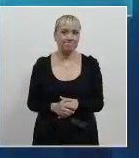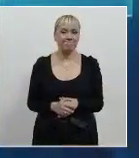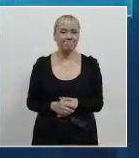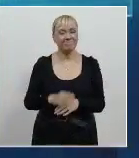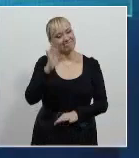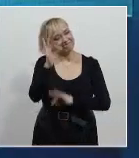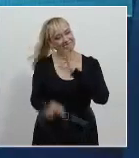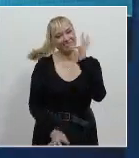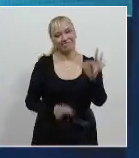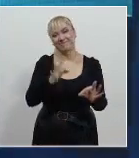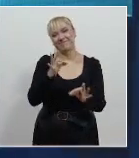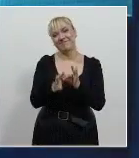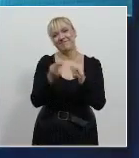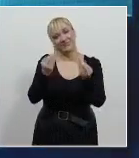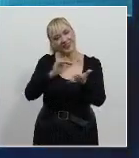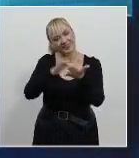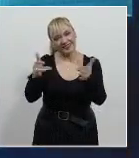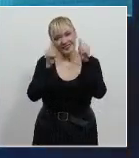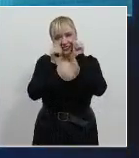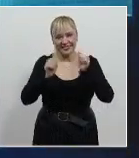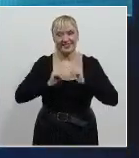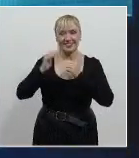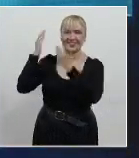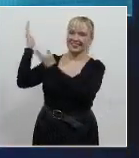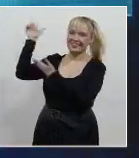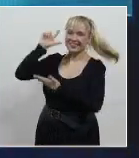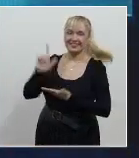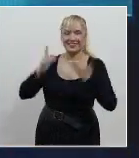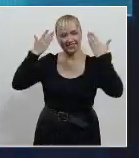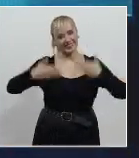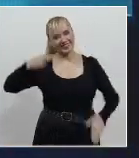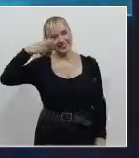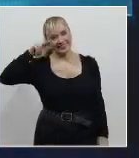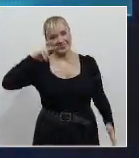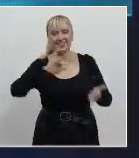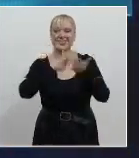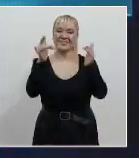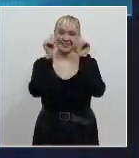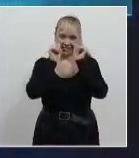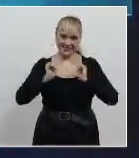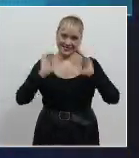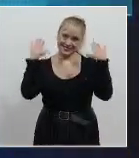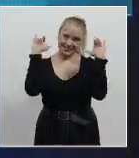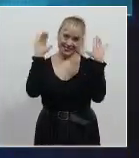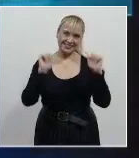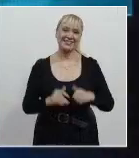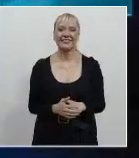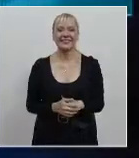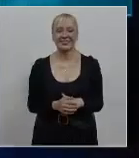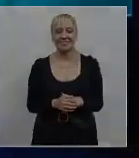Así concluimos este semanario judicial. Soy Laura Murillo. Muchas gracias por su atención. Hasta pronto.